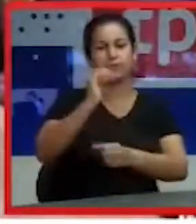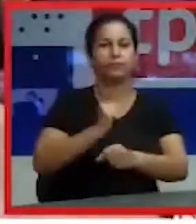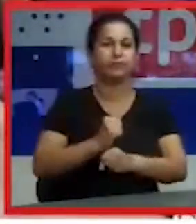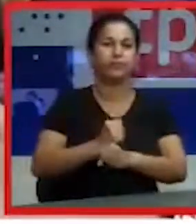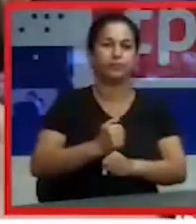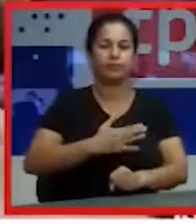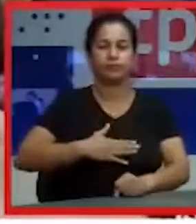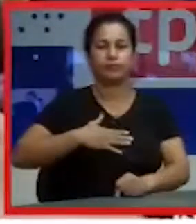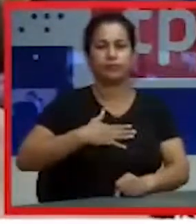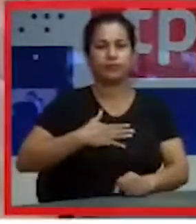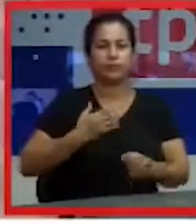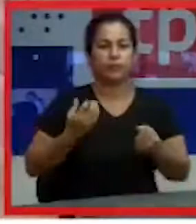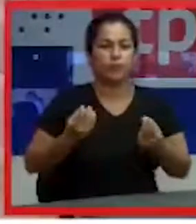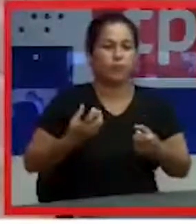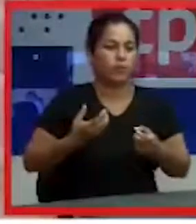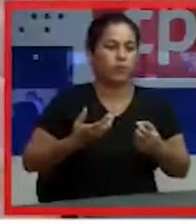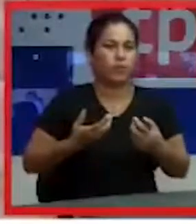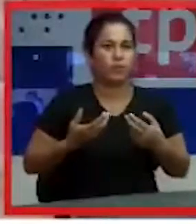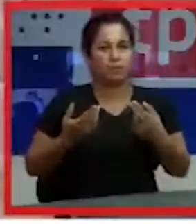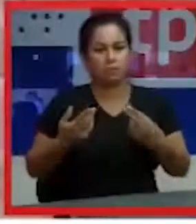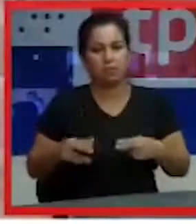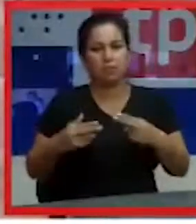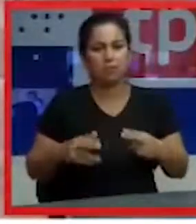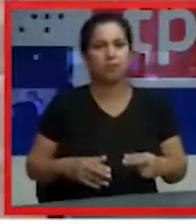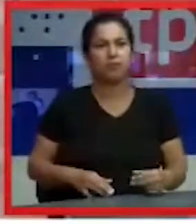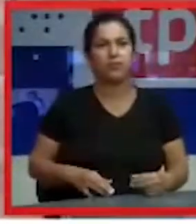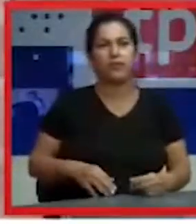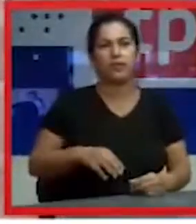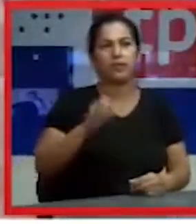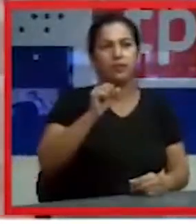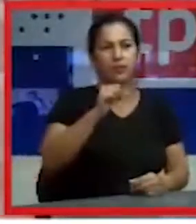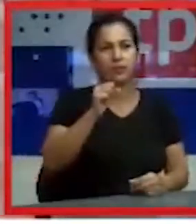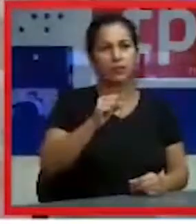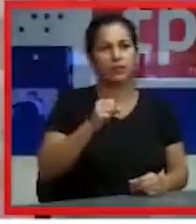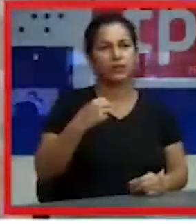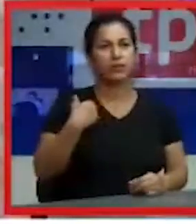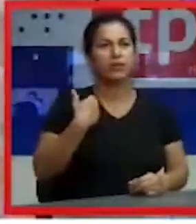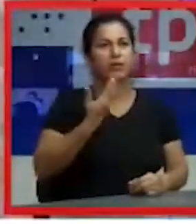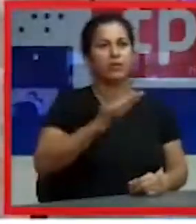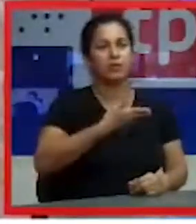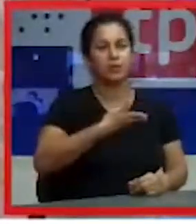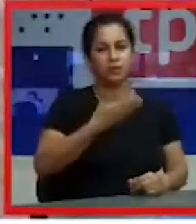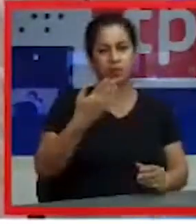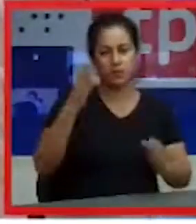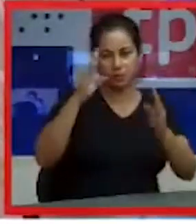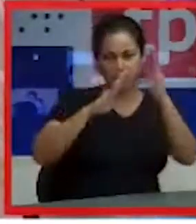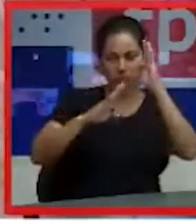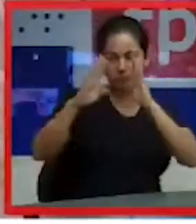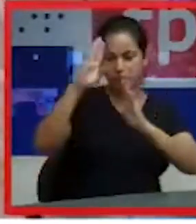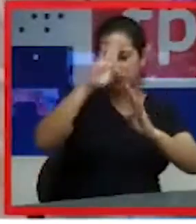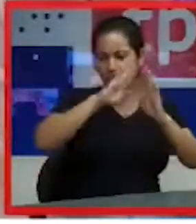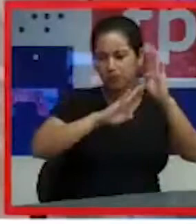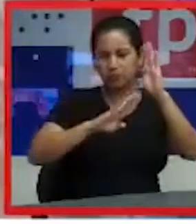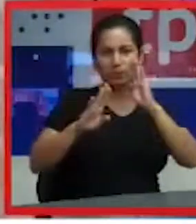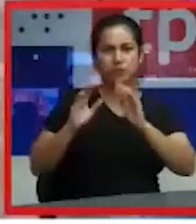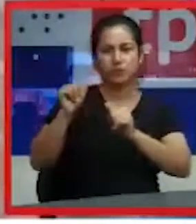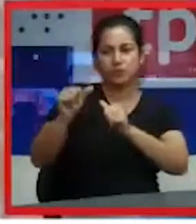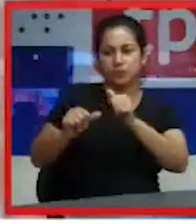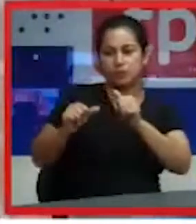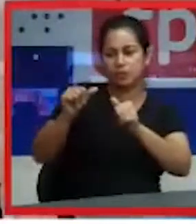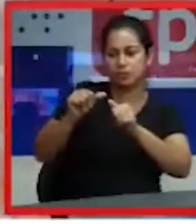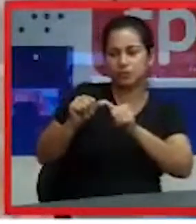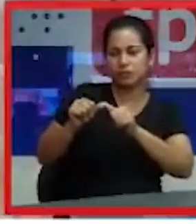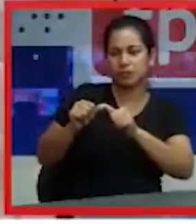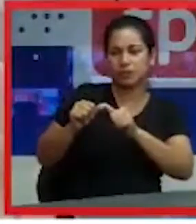afectando demasiado. Sí, señorita, bueno, estamos aquí preocupados por la Asociación de Belleza Integral,